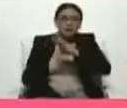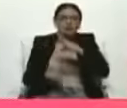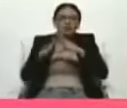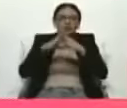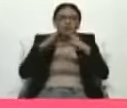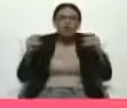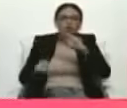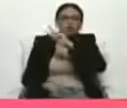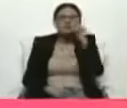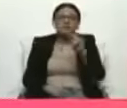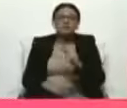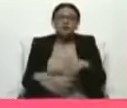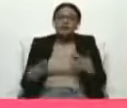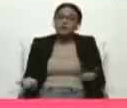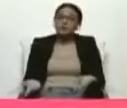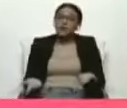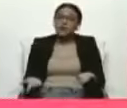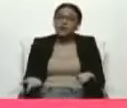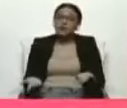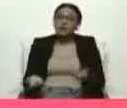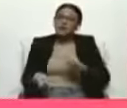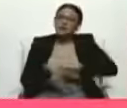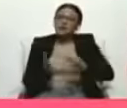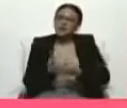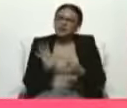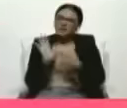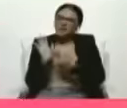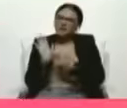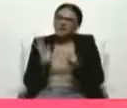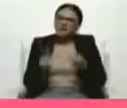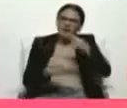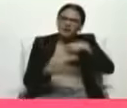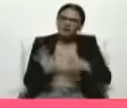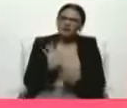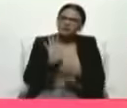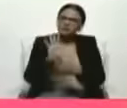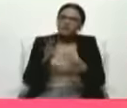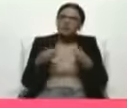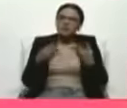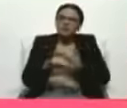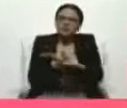de cuarentena que el presidente no fue que le impuso,